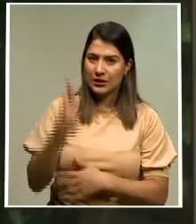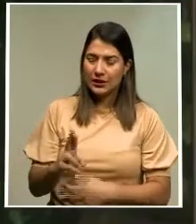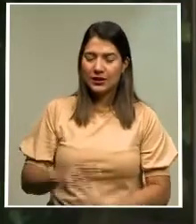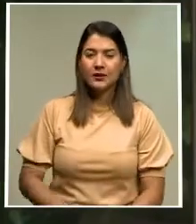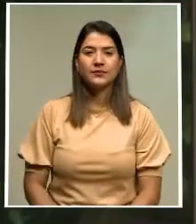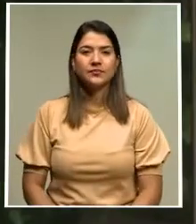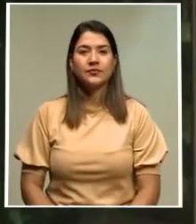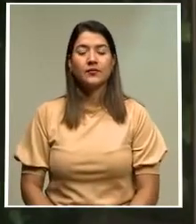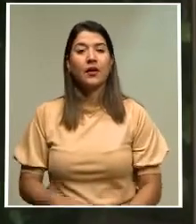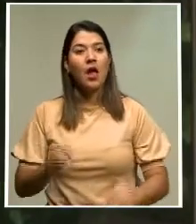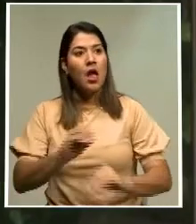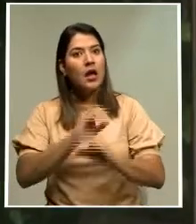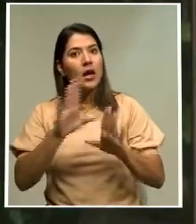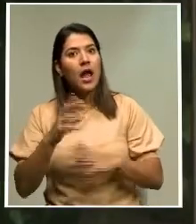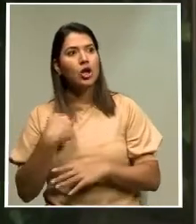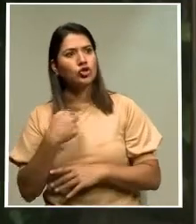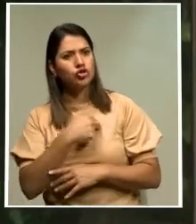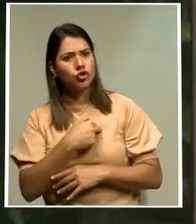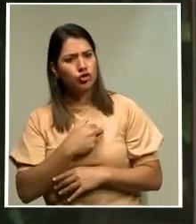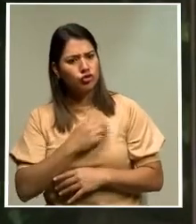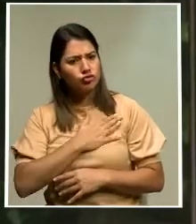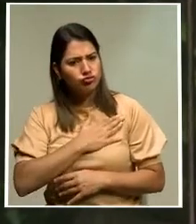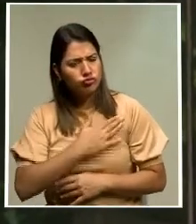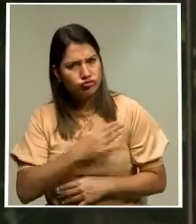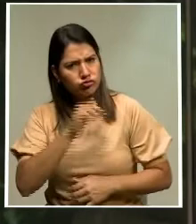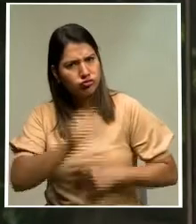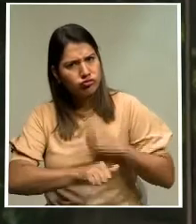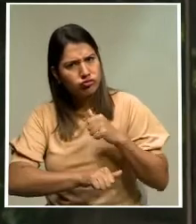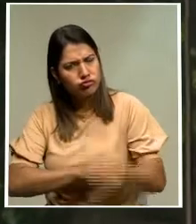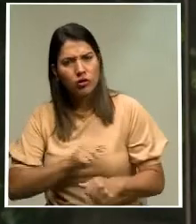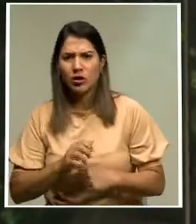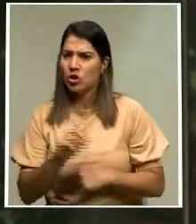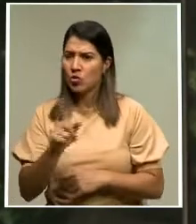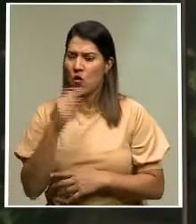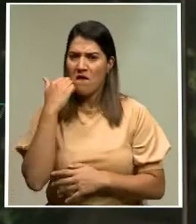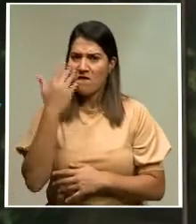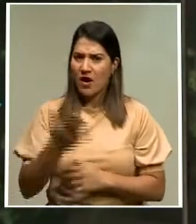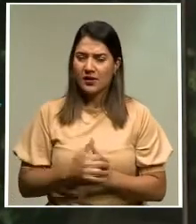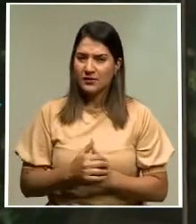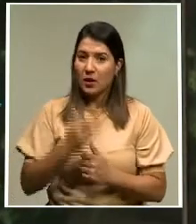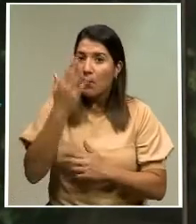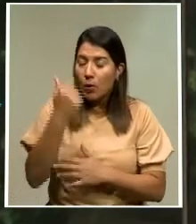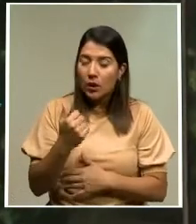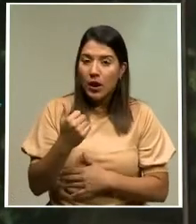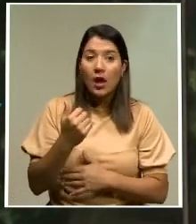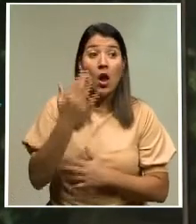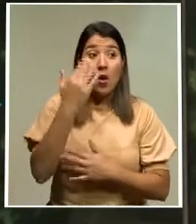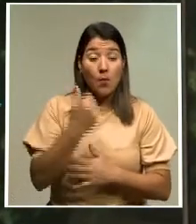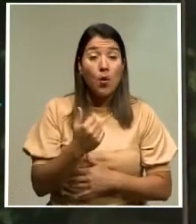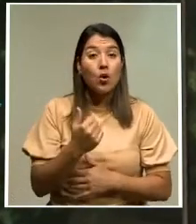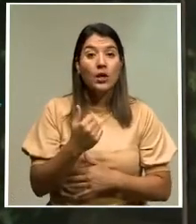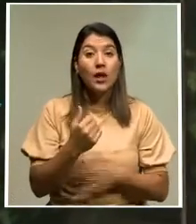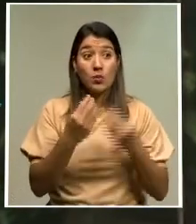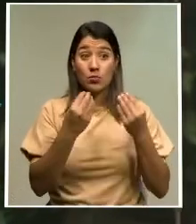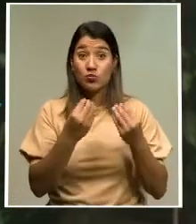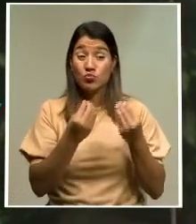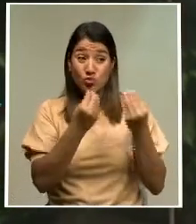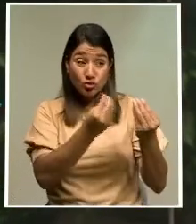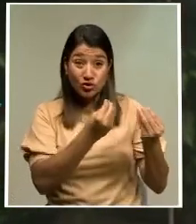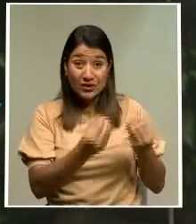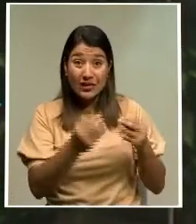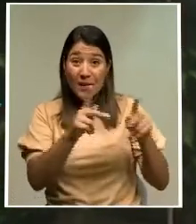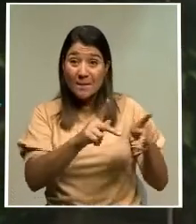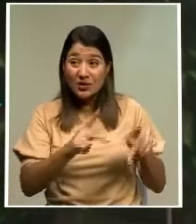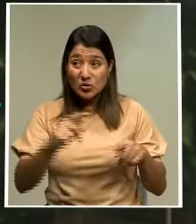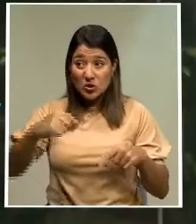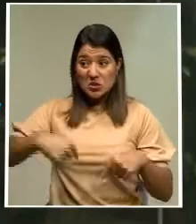Claro, hubo que ponerle fuerza, hubo que ponerle gana. No fue así tan fácil, porque había toda una voluntad de hasta amenazas solapadas para